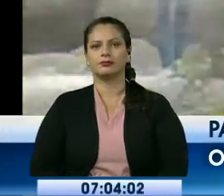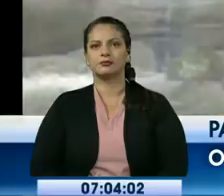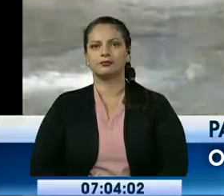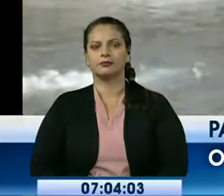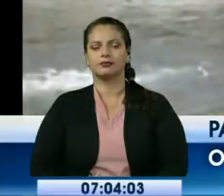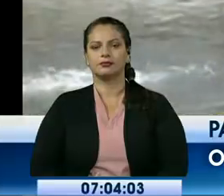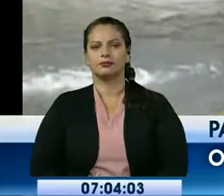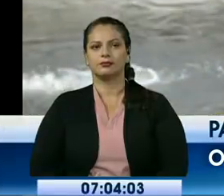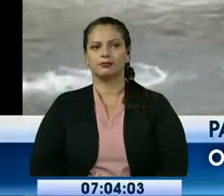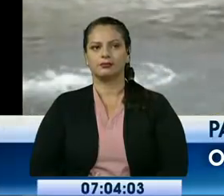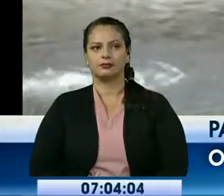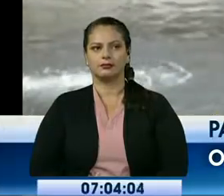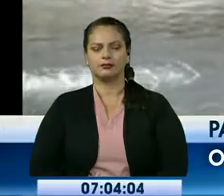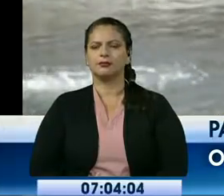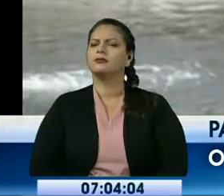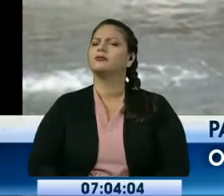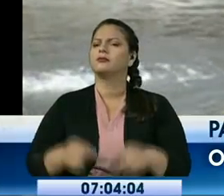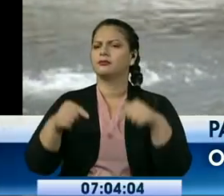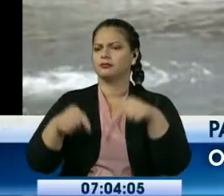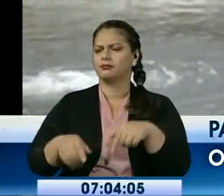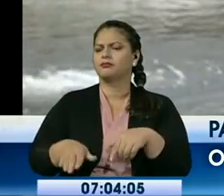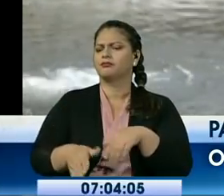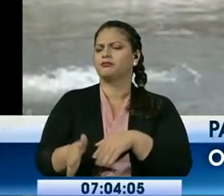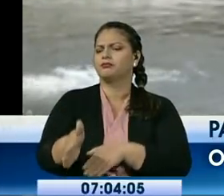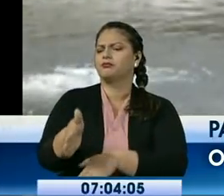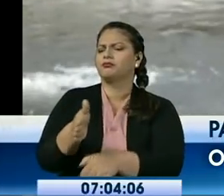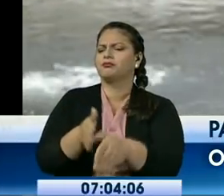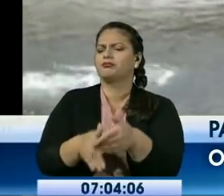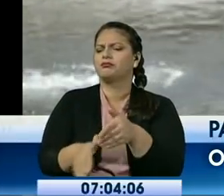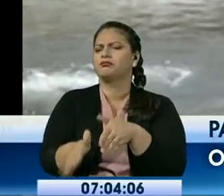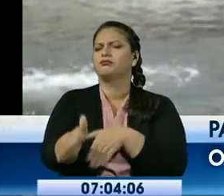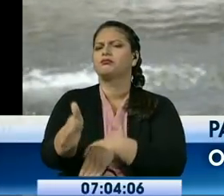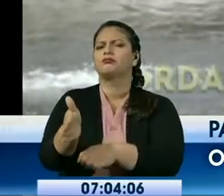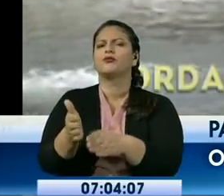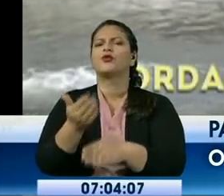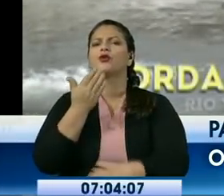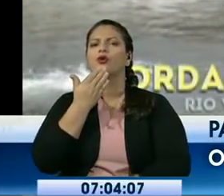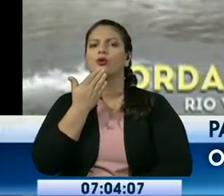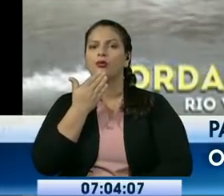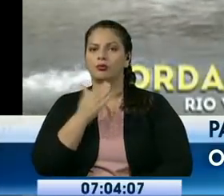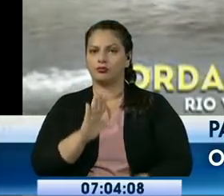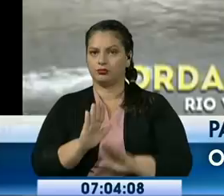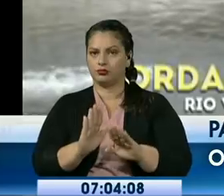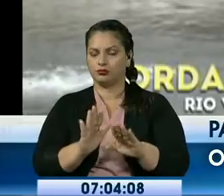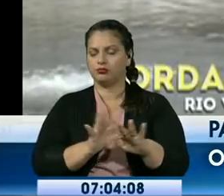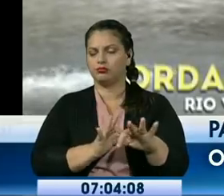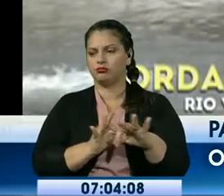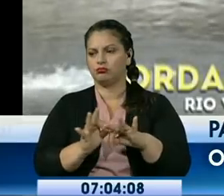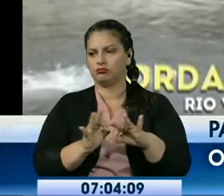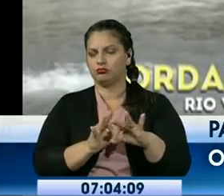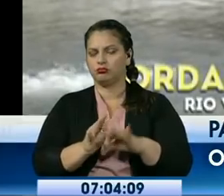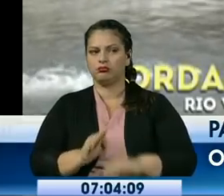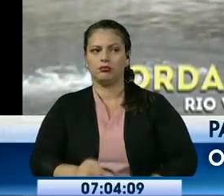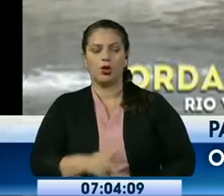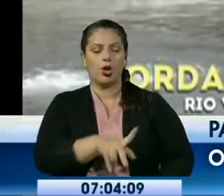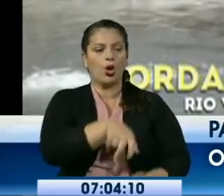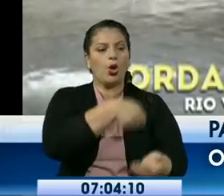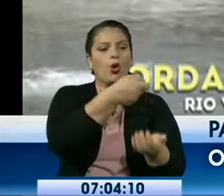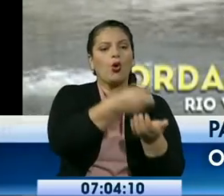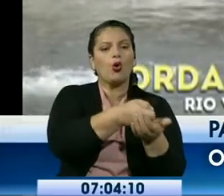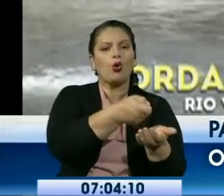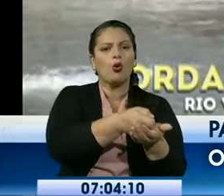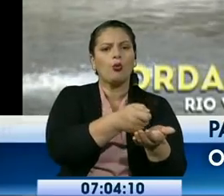El proceso de crianza es, nosotros compramos en alevín. Nos entregan aquí en alevín de